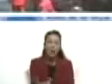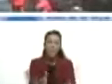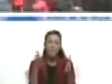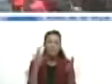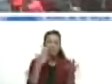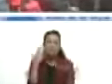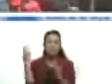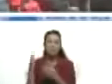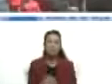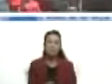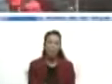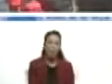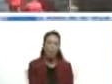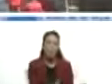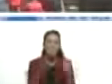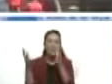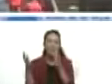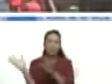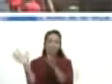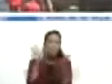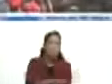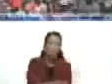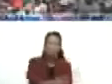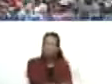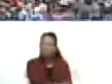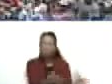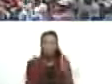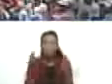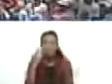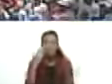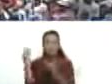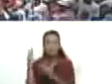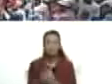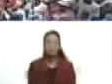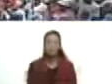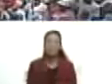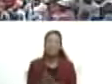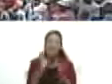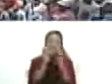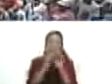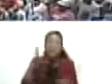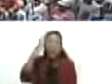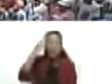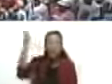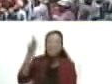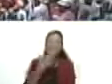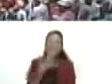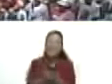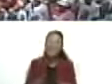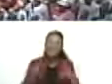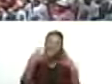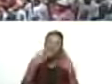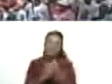¡Venceremos! ¡Venceremos! ¡Venceremos! ¡Gracias! ¡Gracias! ¡Que Dios los bendiga! ¡Muchas gracias!